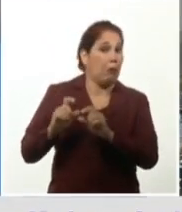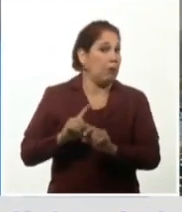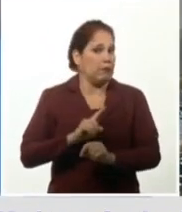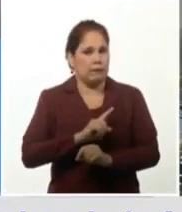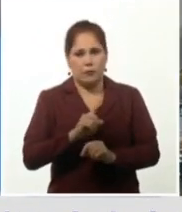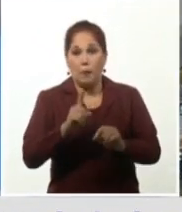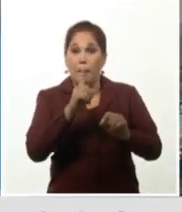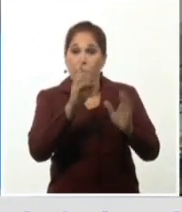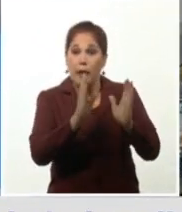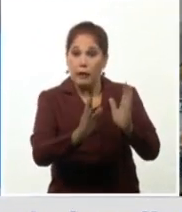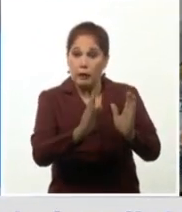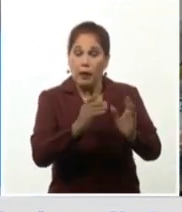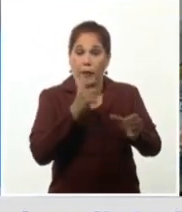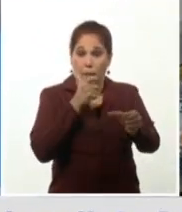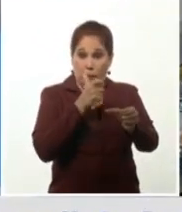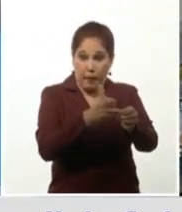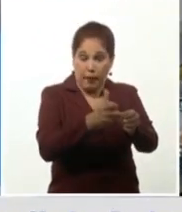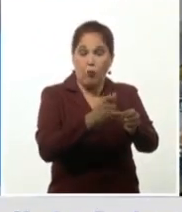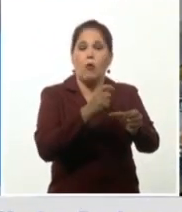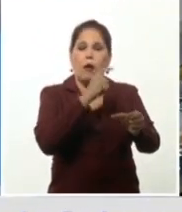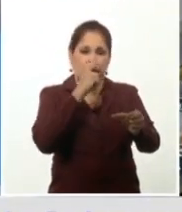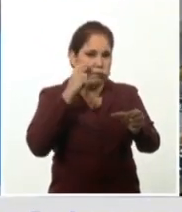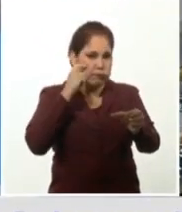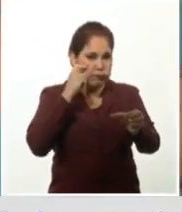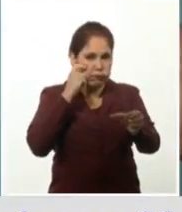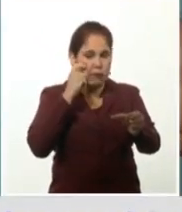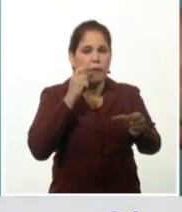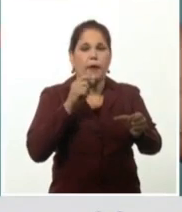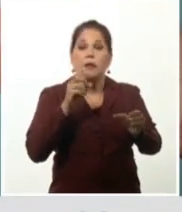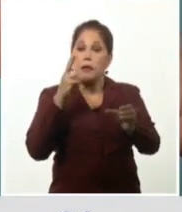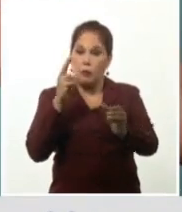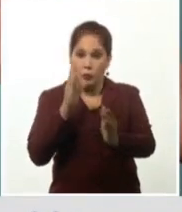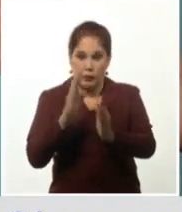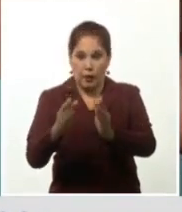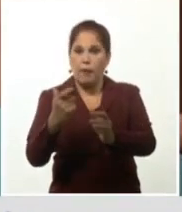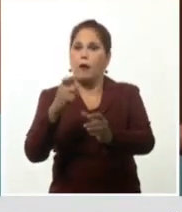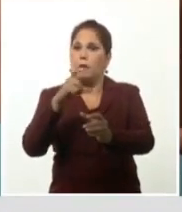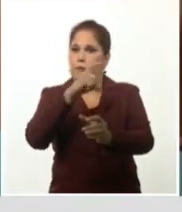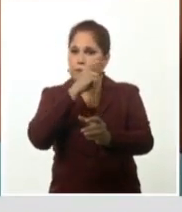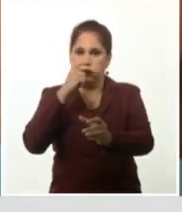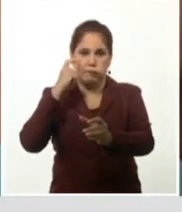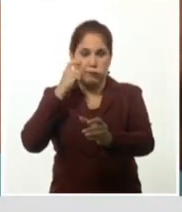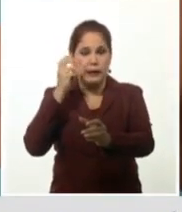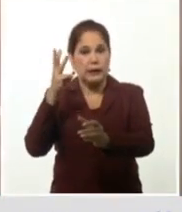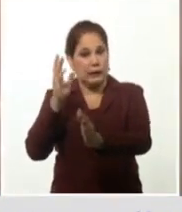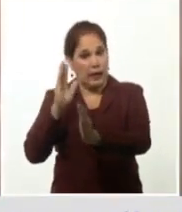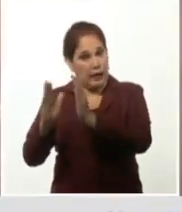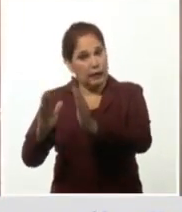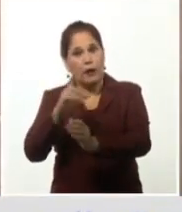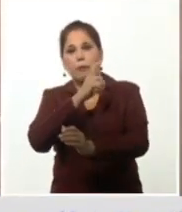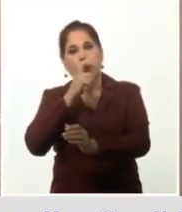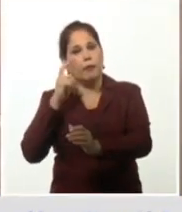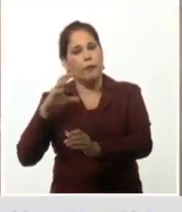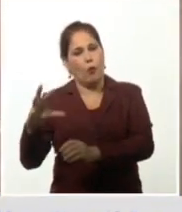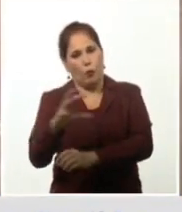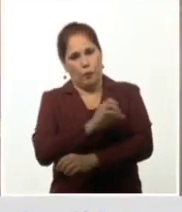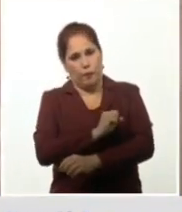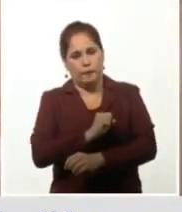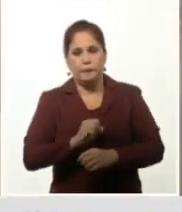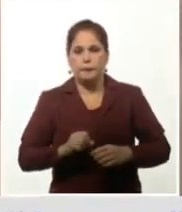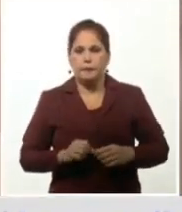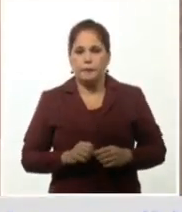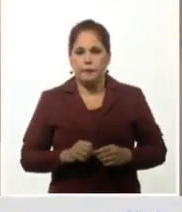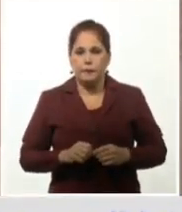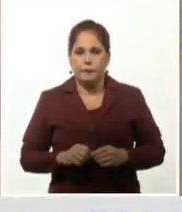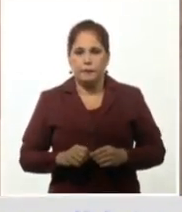medidas, porque realmente hay que esperar para que las personas puedan estar completamente inmunizadas. Ahora,